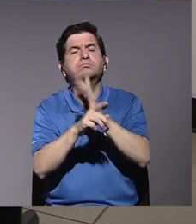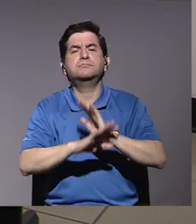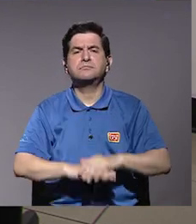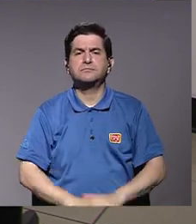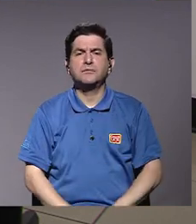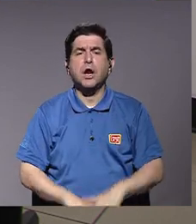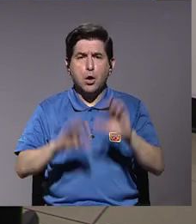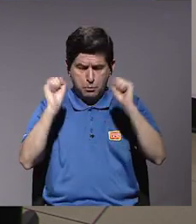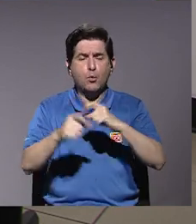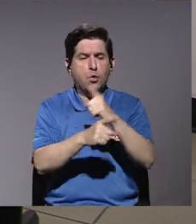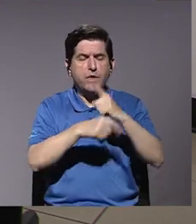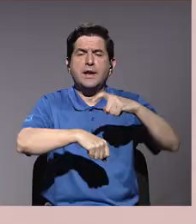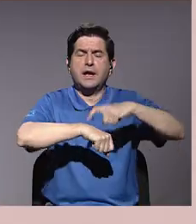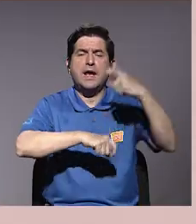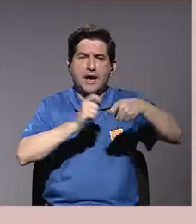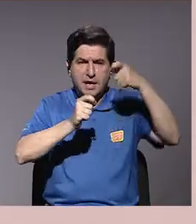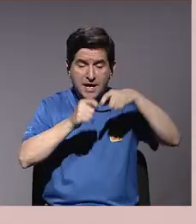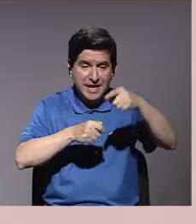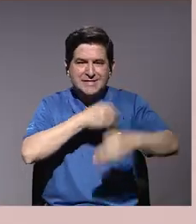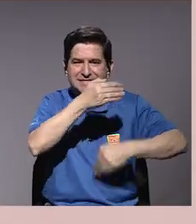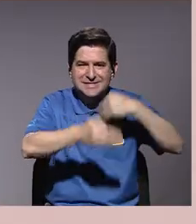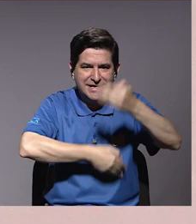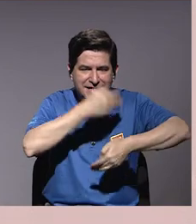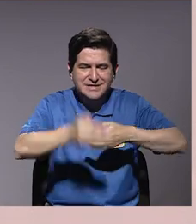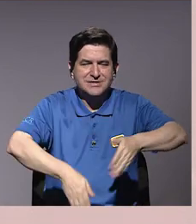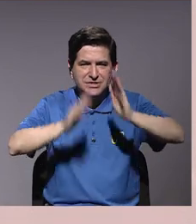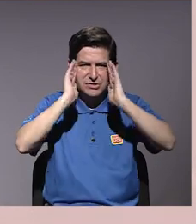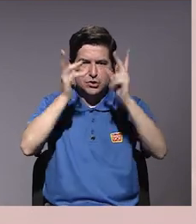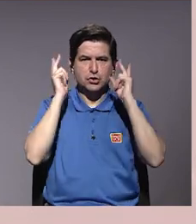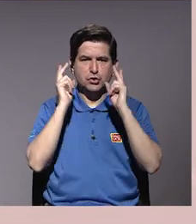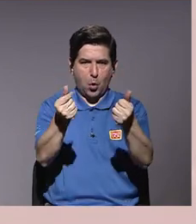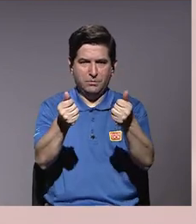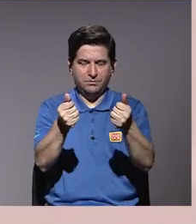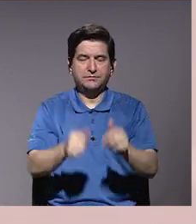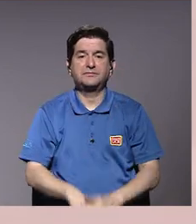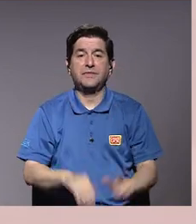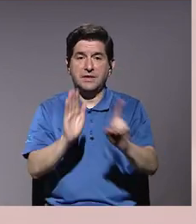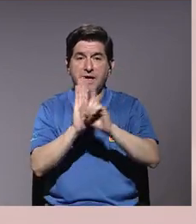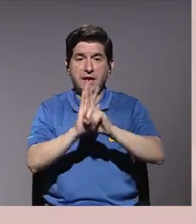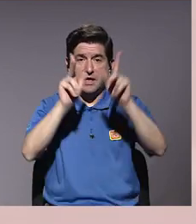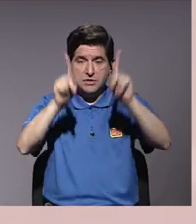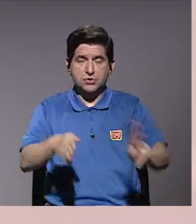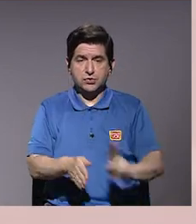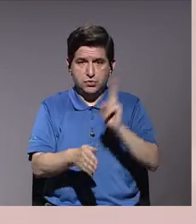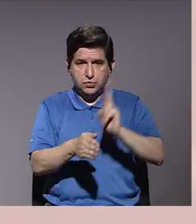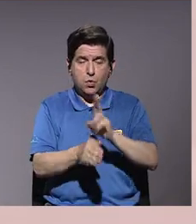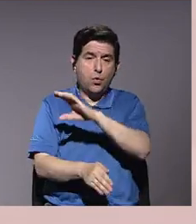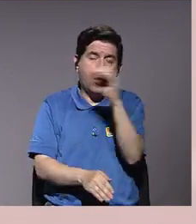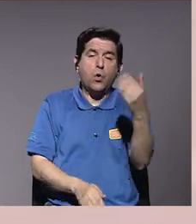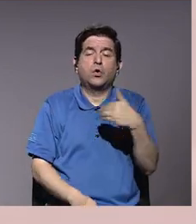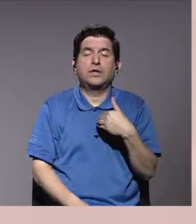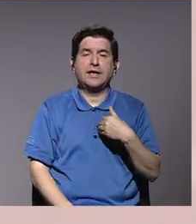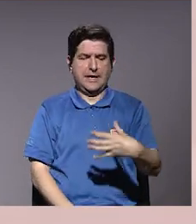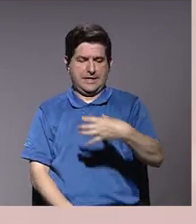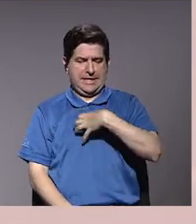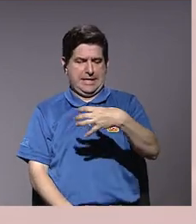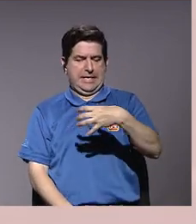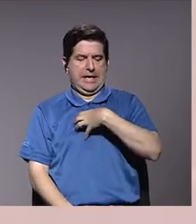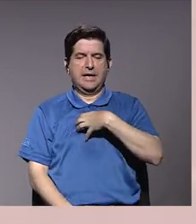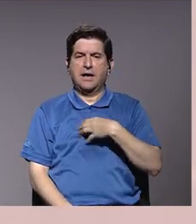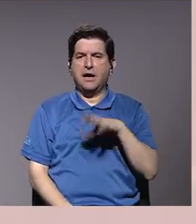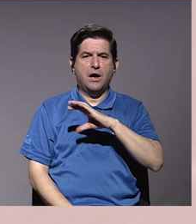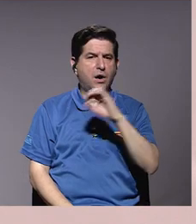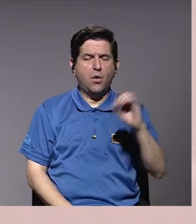la situación. Entonces se puede corregir en el momento. Eso es una gestión de atención inmediata, es un derecho de la persona usuaria. O bien tenemos la queja